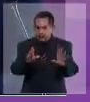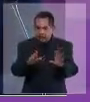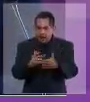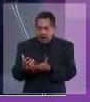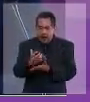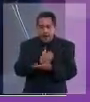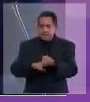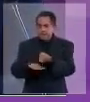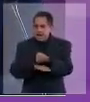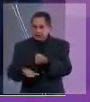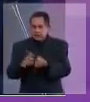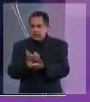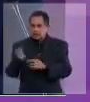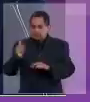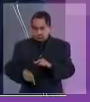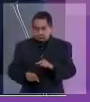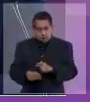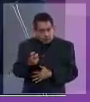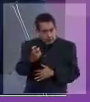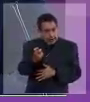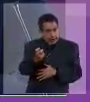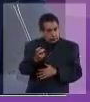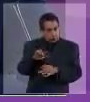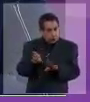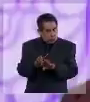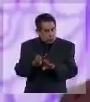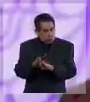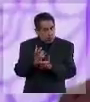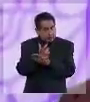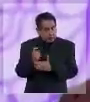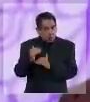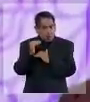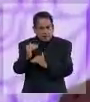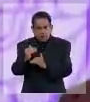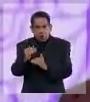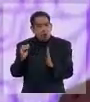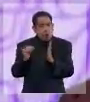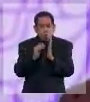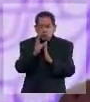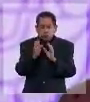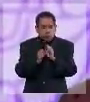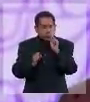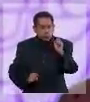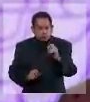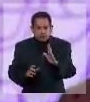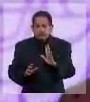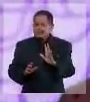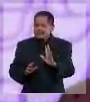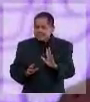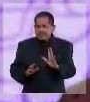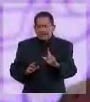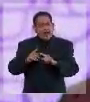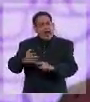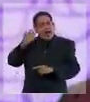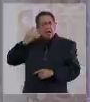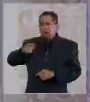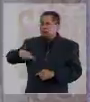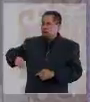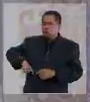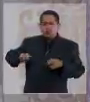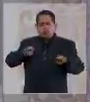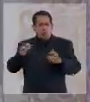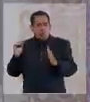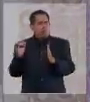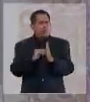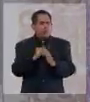básico. Y es nada más que el salario mínimo está en la Constitución. Bueno, eso lo pusieron quienes han gobernado